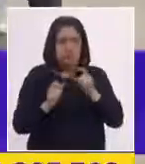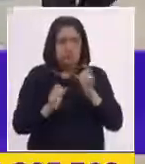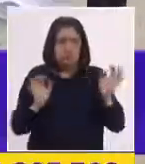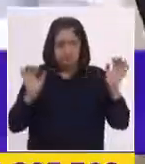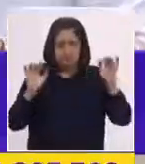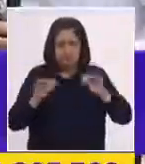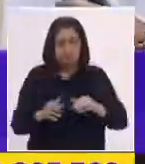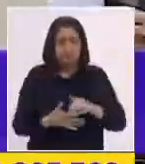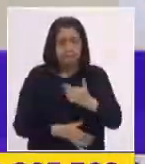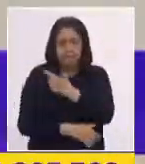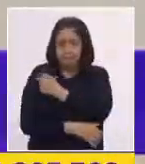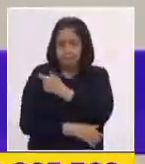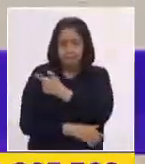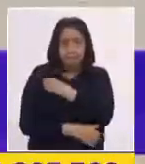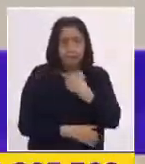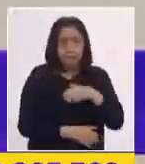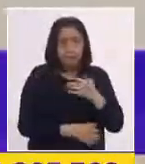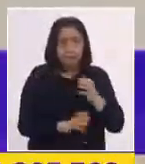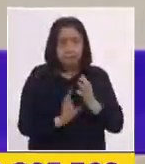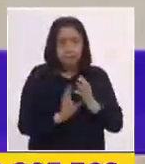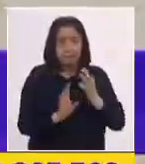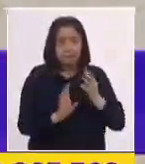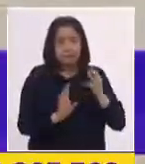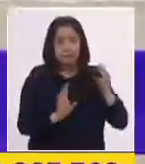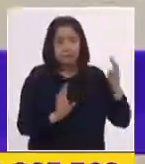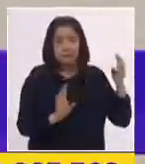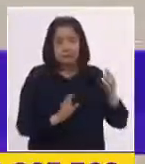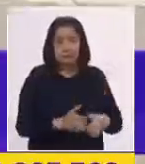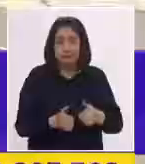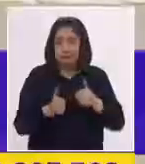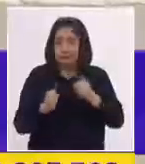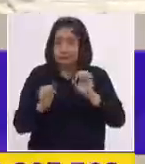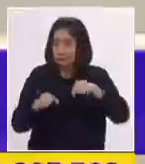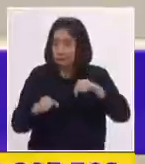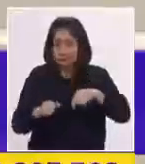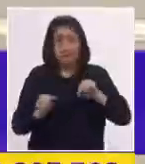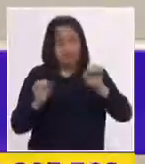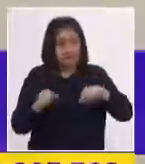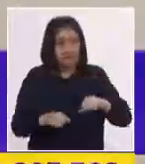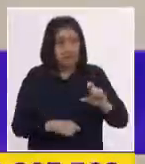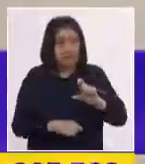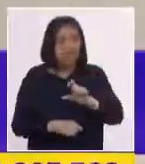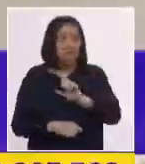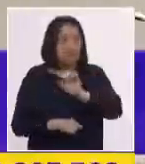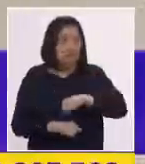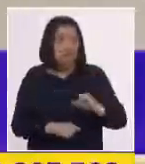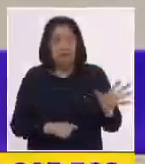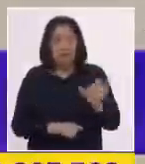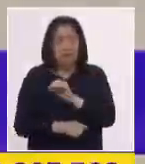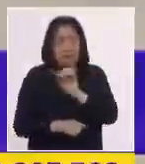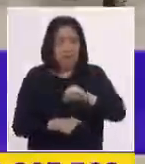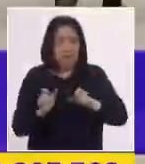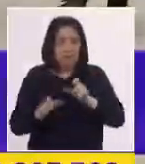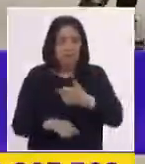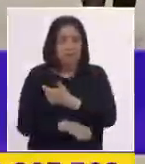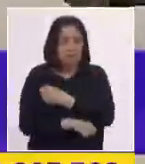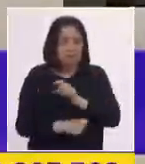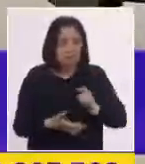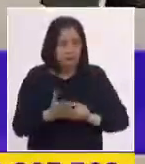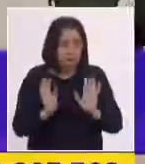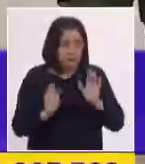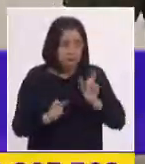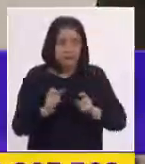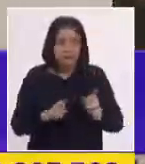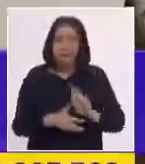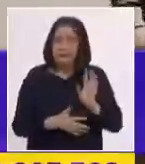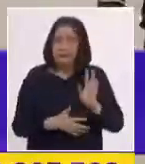a vacunarse se va incrementando, pero lo bueno es que aquí hay dosis suficientes para atender a todas ellas. Estamos hablando de